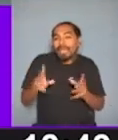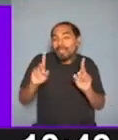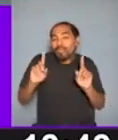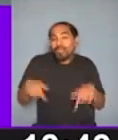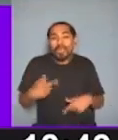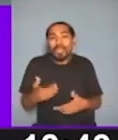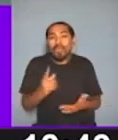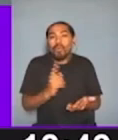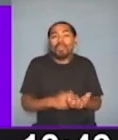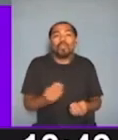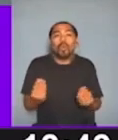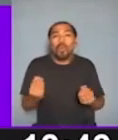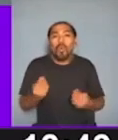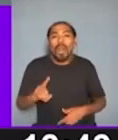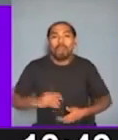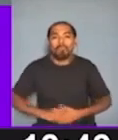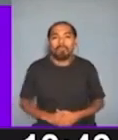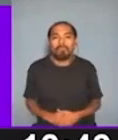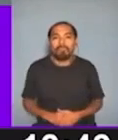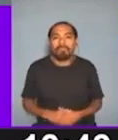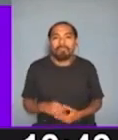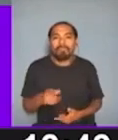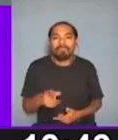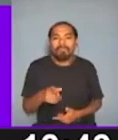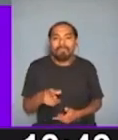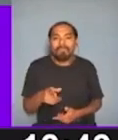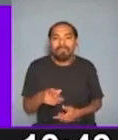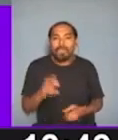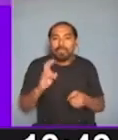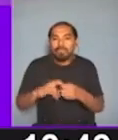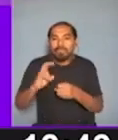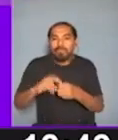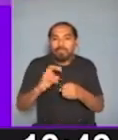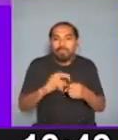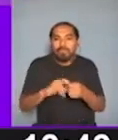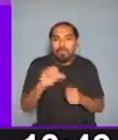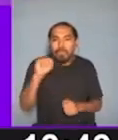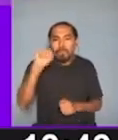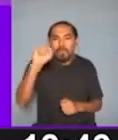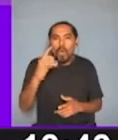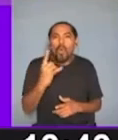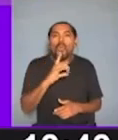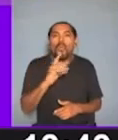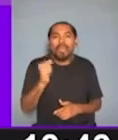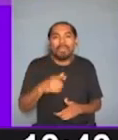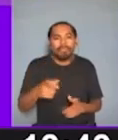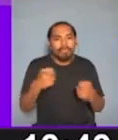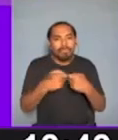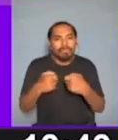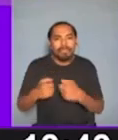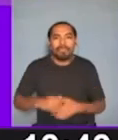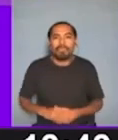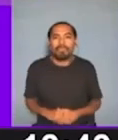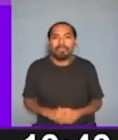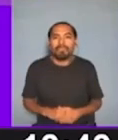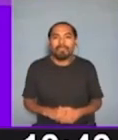cuestiones como pedida de fuerza los que están nucleados en la UTA que representan a los choferes, ¿no? Claro, y se entiende, ¿no? También el panorama de